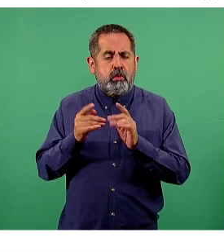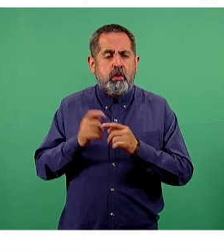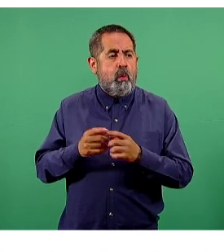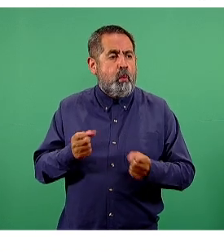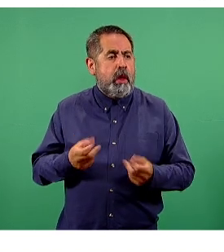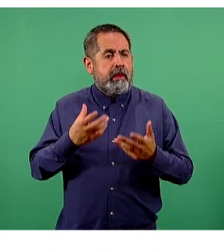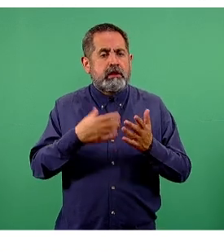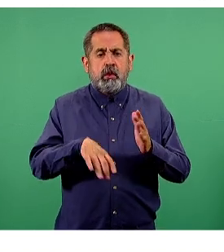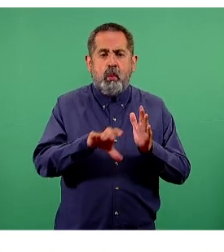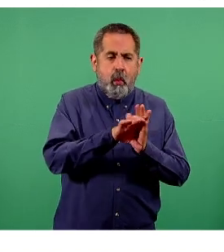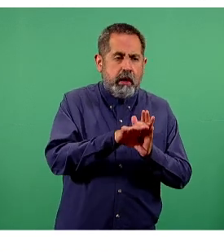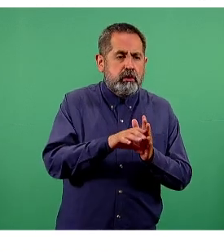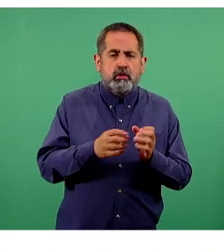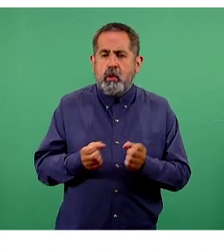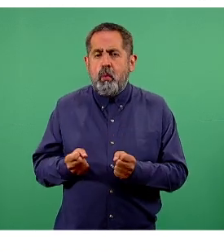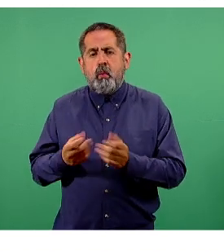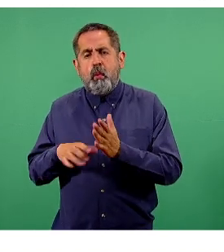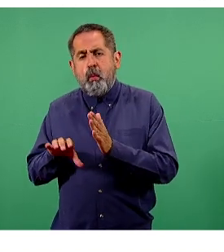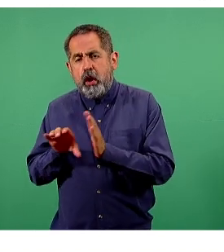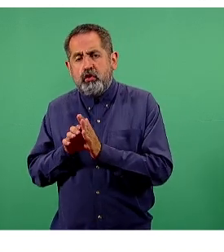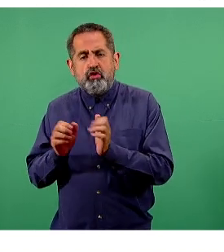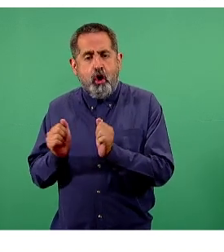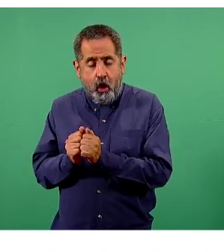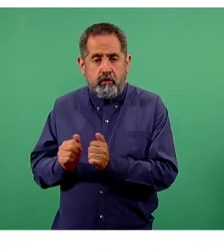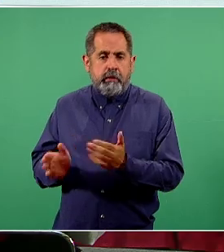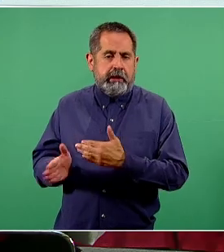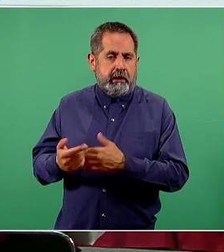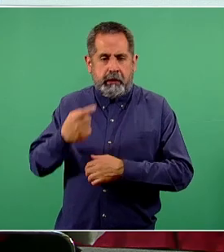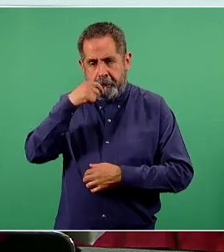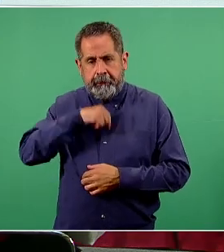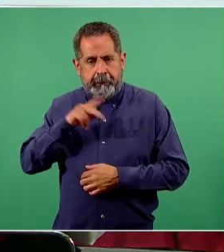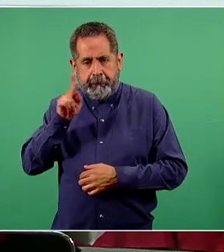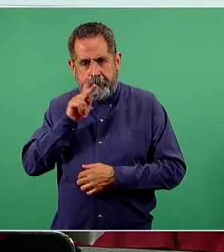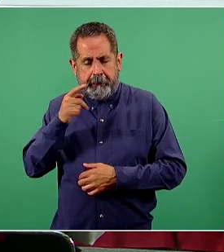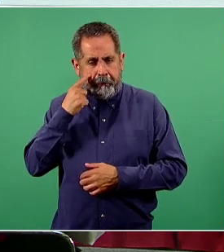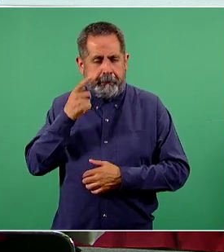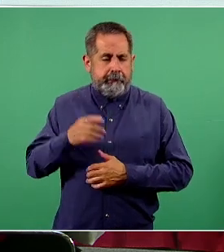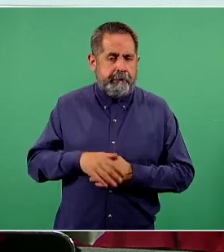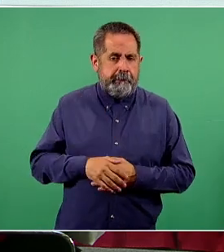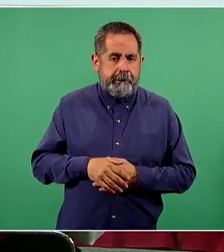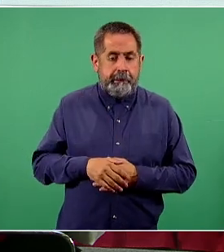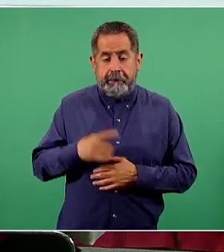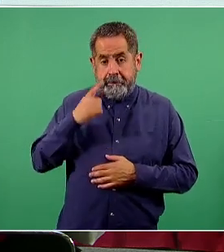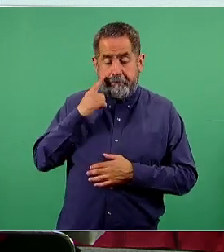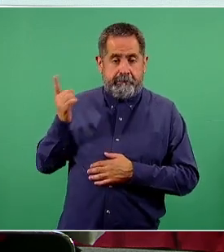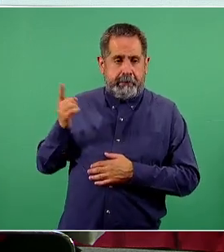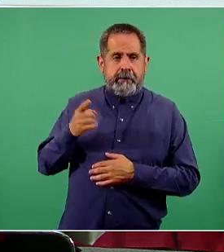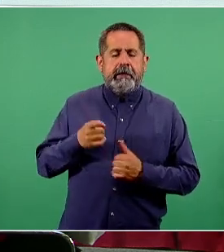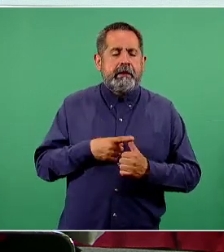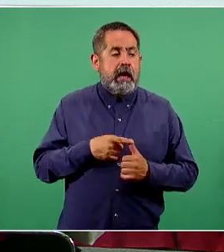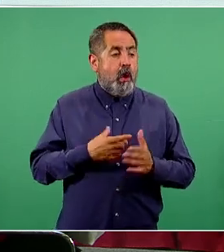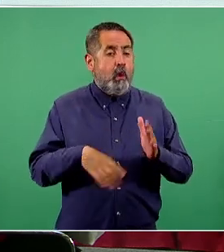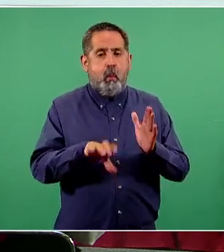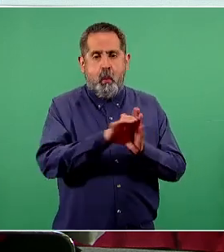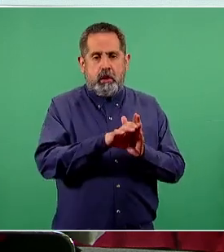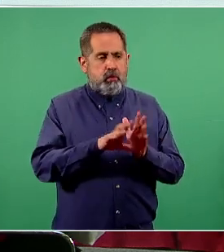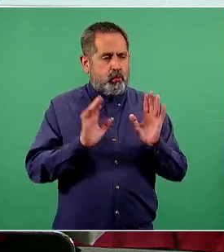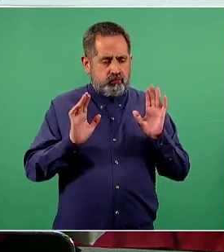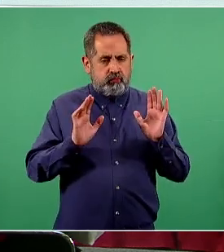camas generales y camas con ventilador. En la siguiente diapositiva vemos el primer grupo de ellos, que son las camas